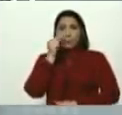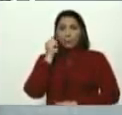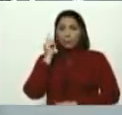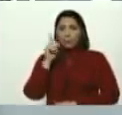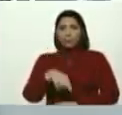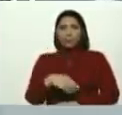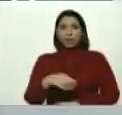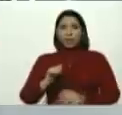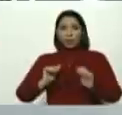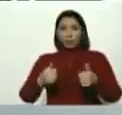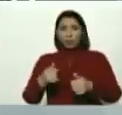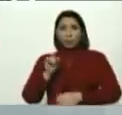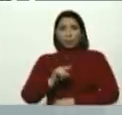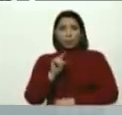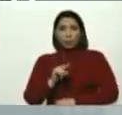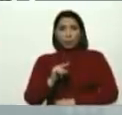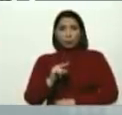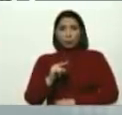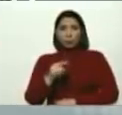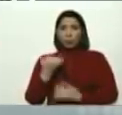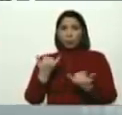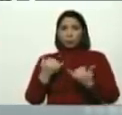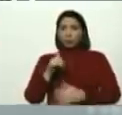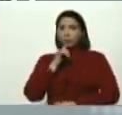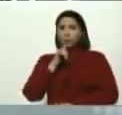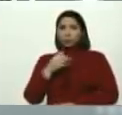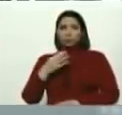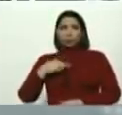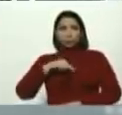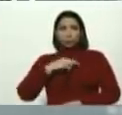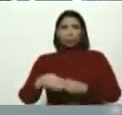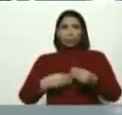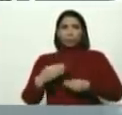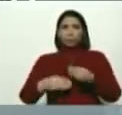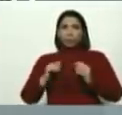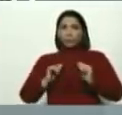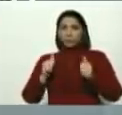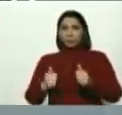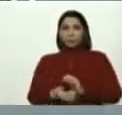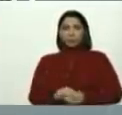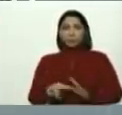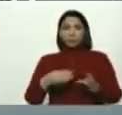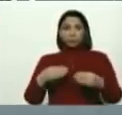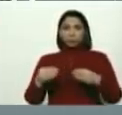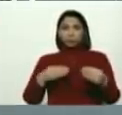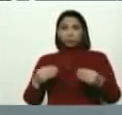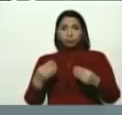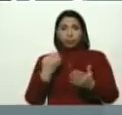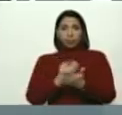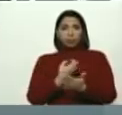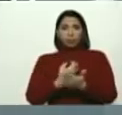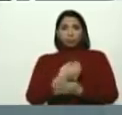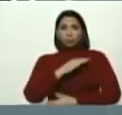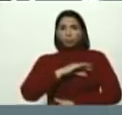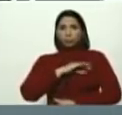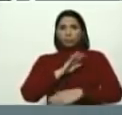con los anuncios que vamos a hacer, arrancamos con la flexibilidad económica y social